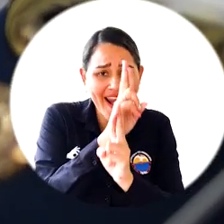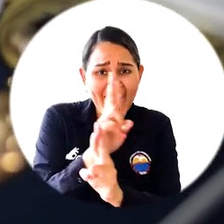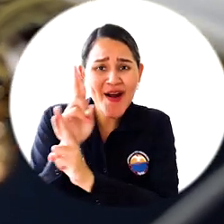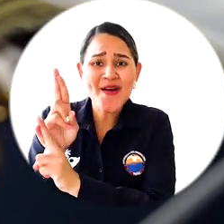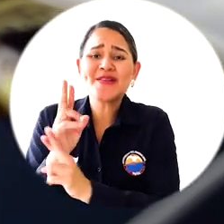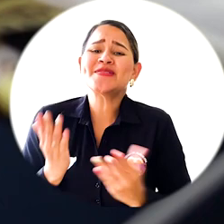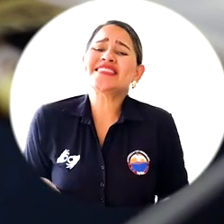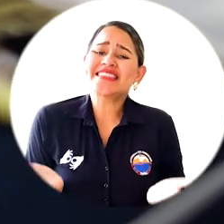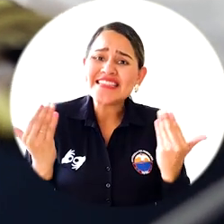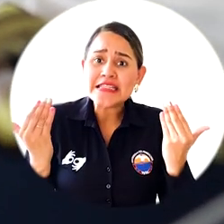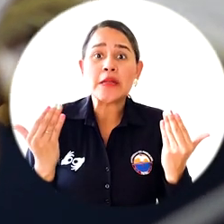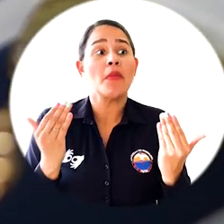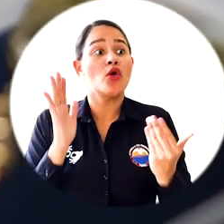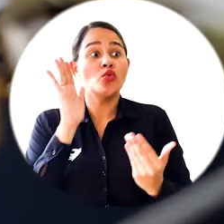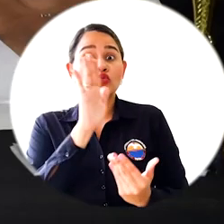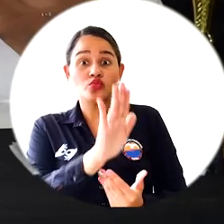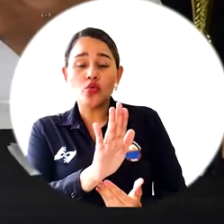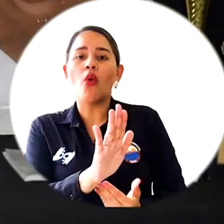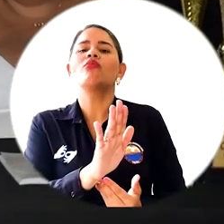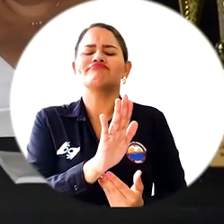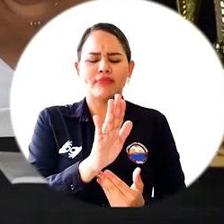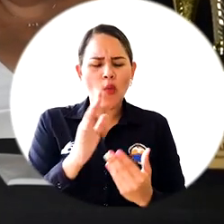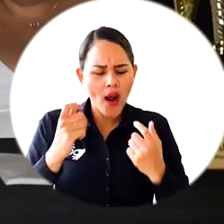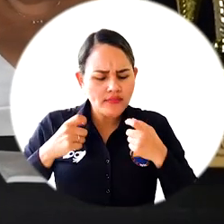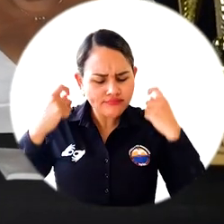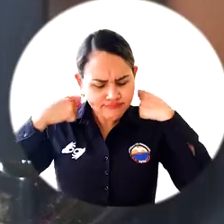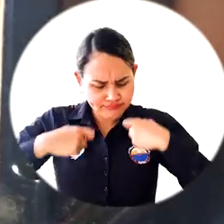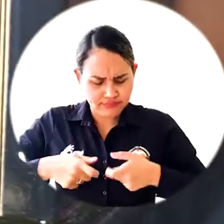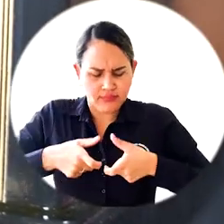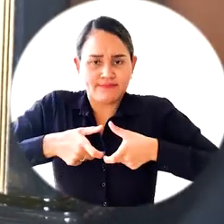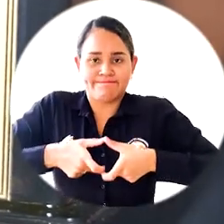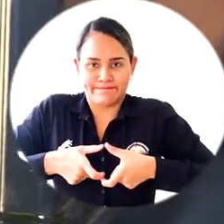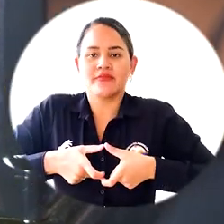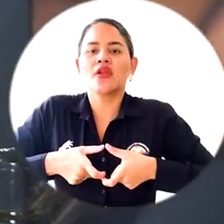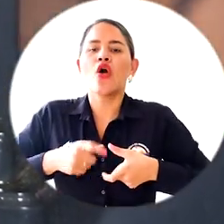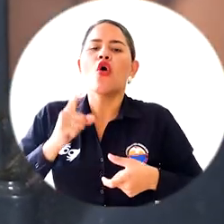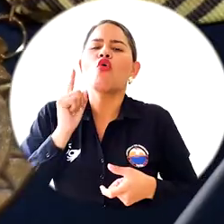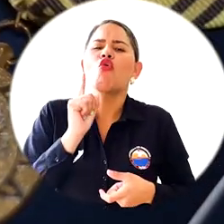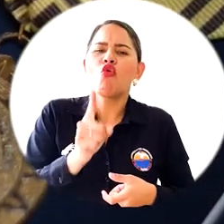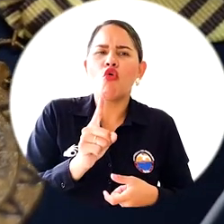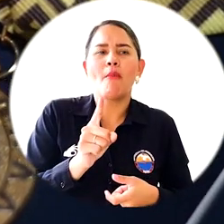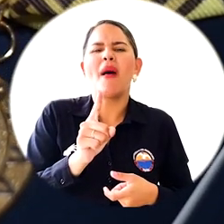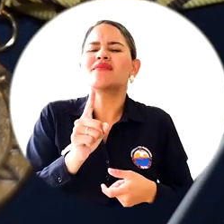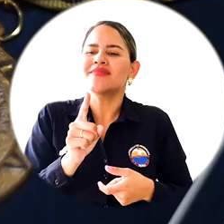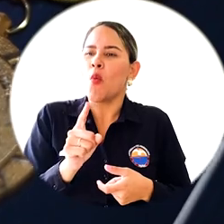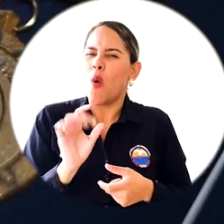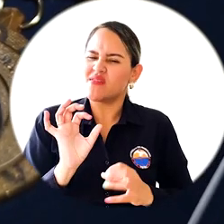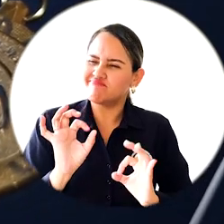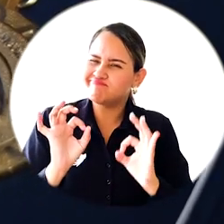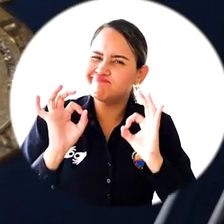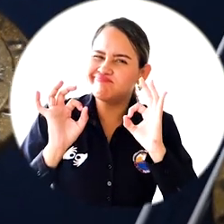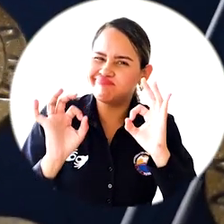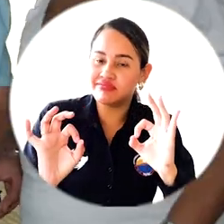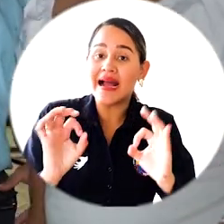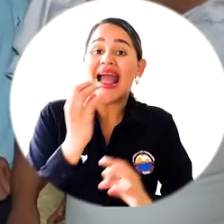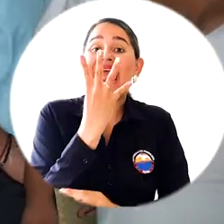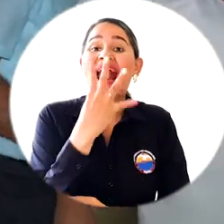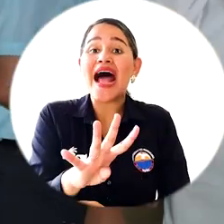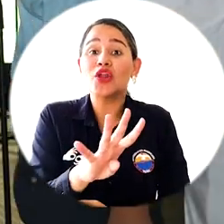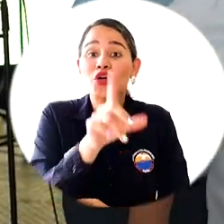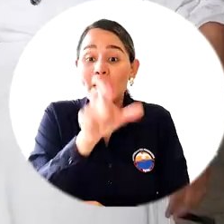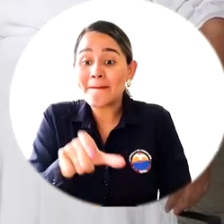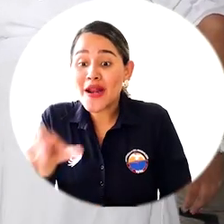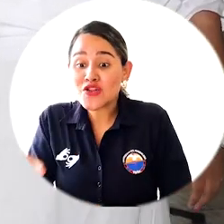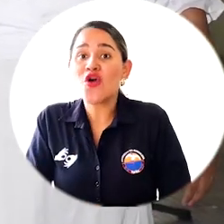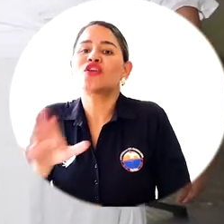ganas de reconocimientos fue una emotiva ceremonia en la que la institución exaltó con la medalla al mérito y la Excelencia a 14 graduados